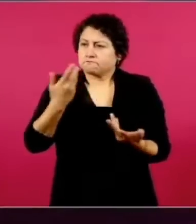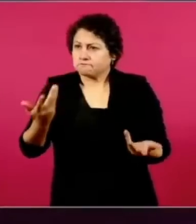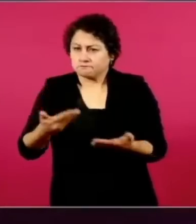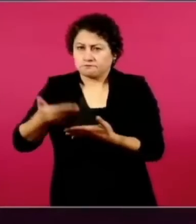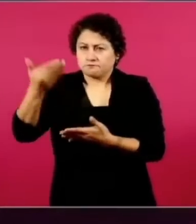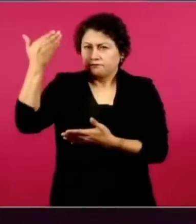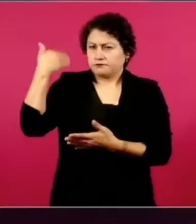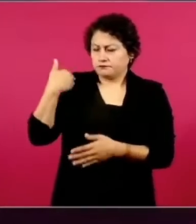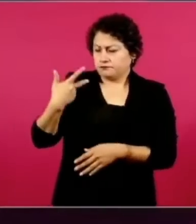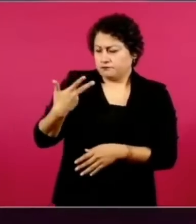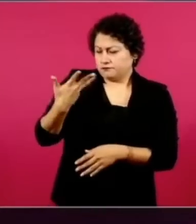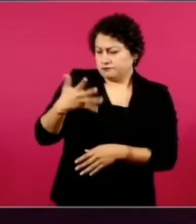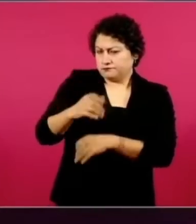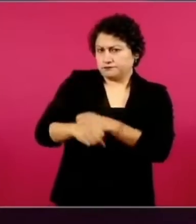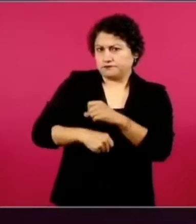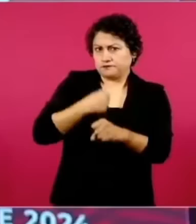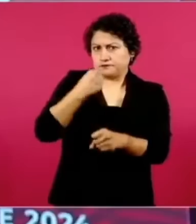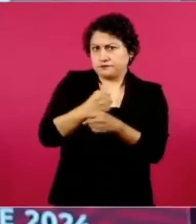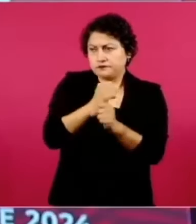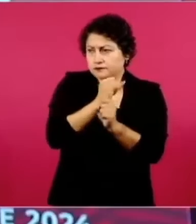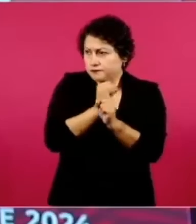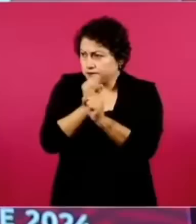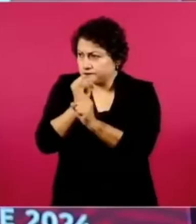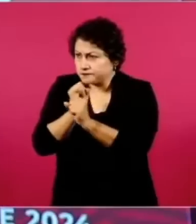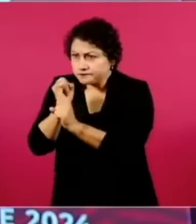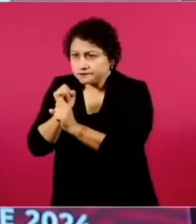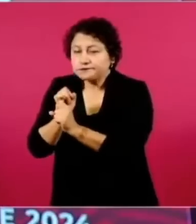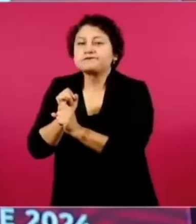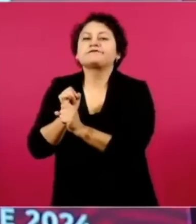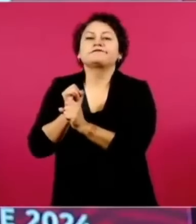8 o 10 años, el medio